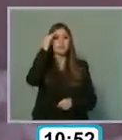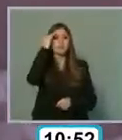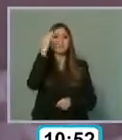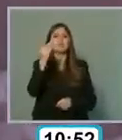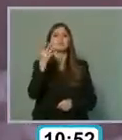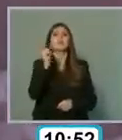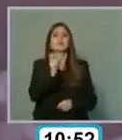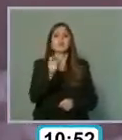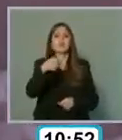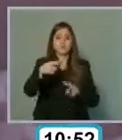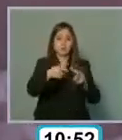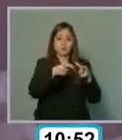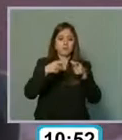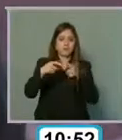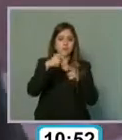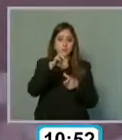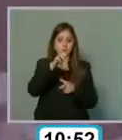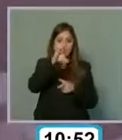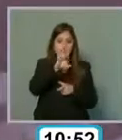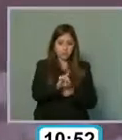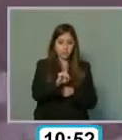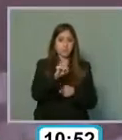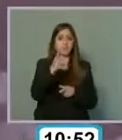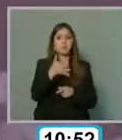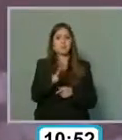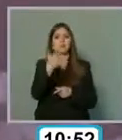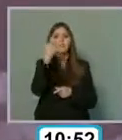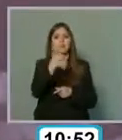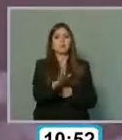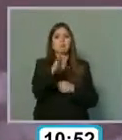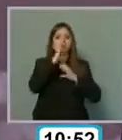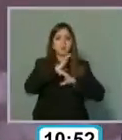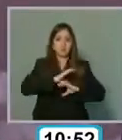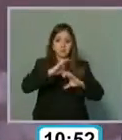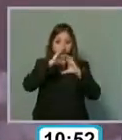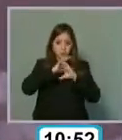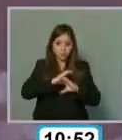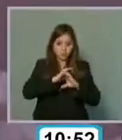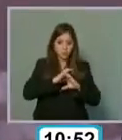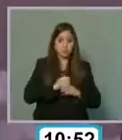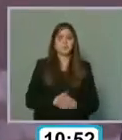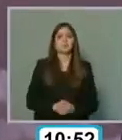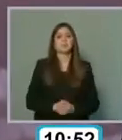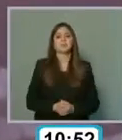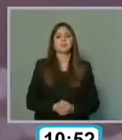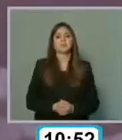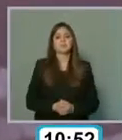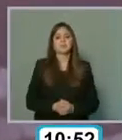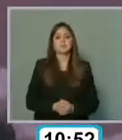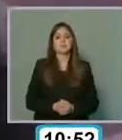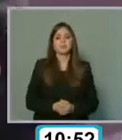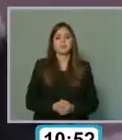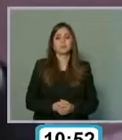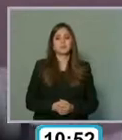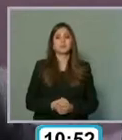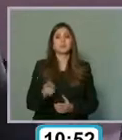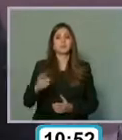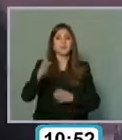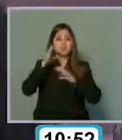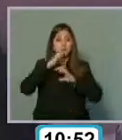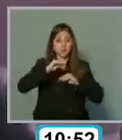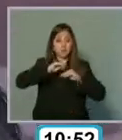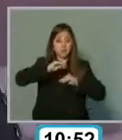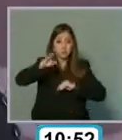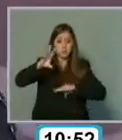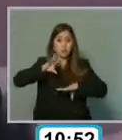vamos a tener el disco completo. Va a ser un disco de 10 canciones y cada canción que lancemos durante todo el año va a